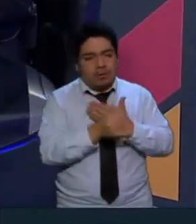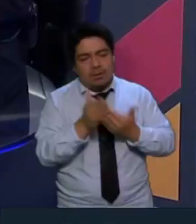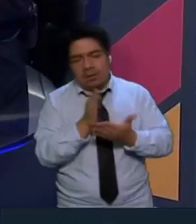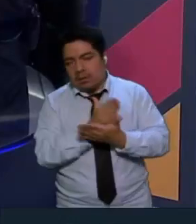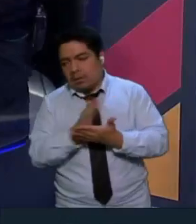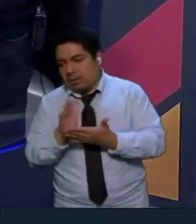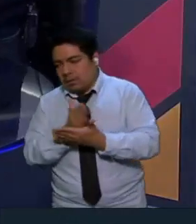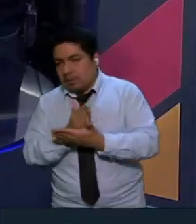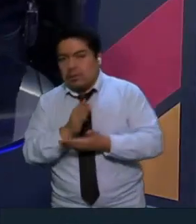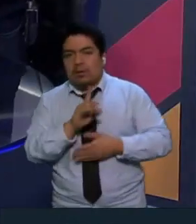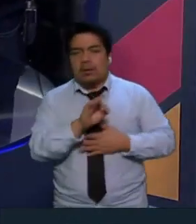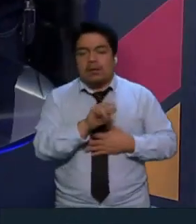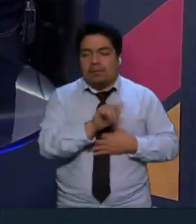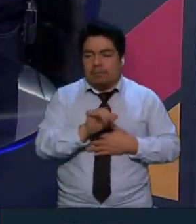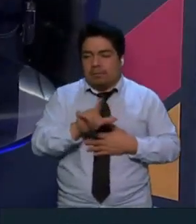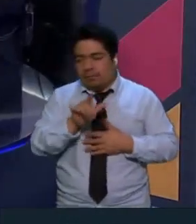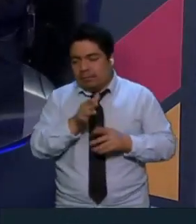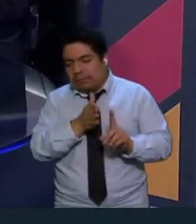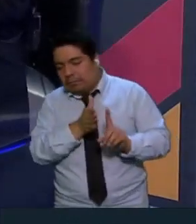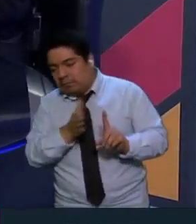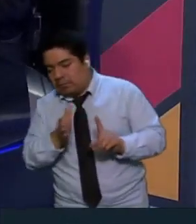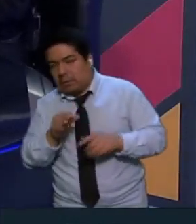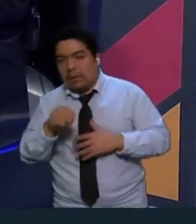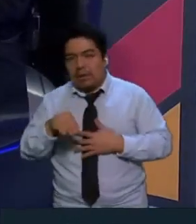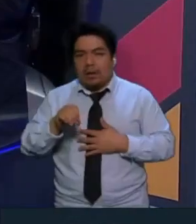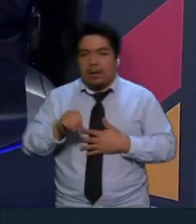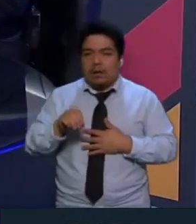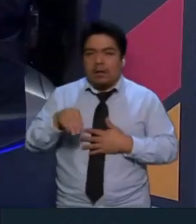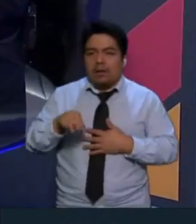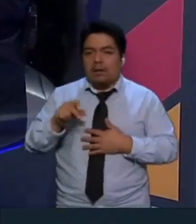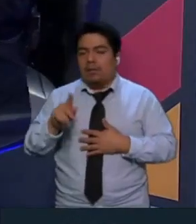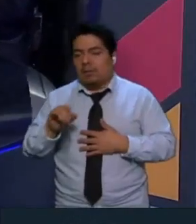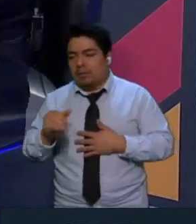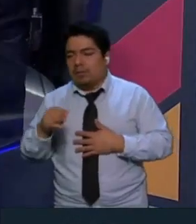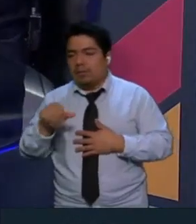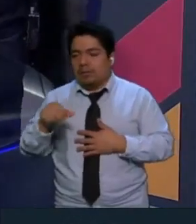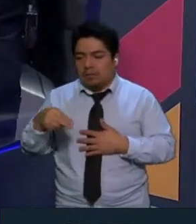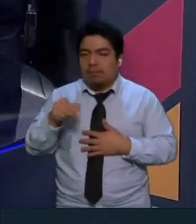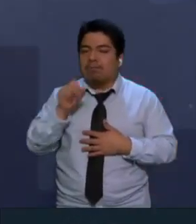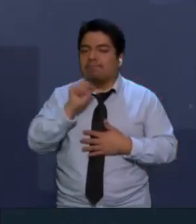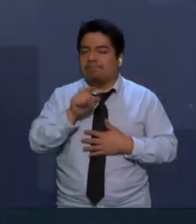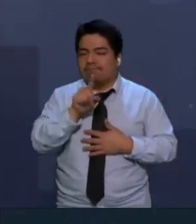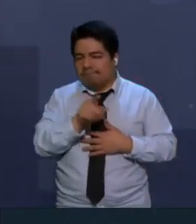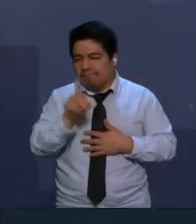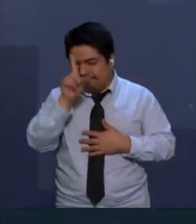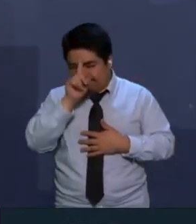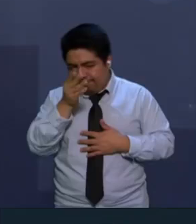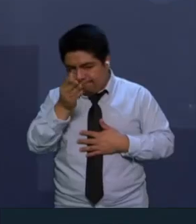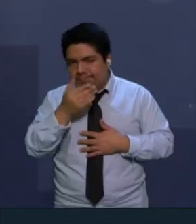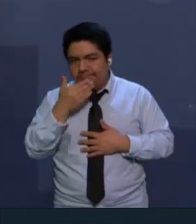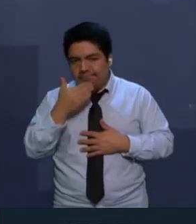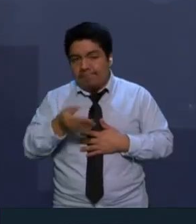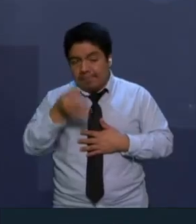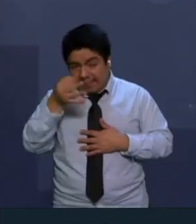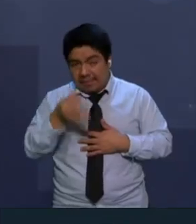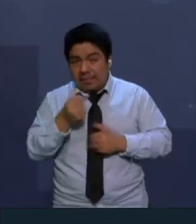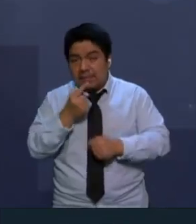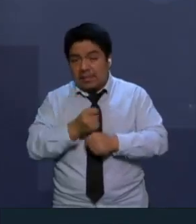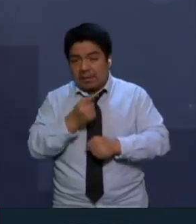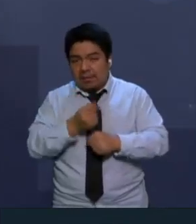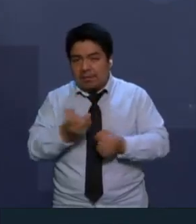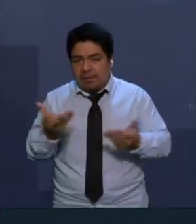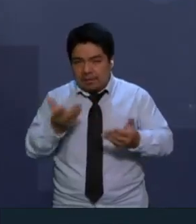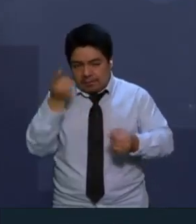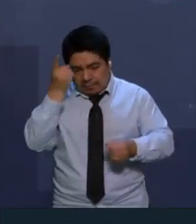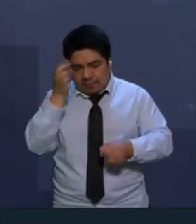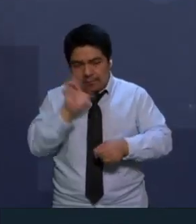por ejemplo de Dave Patel y saliéndome un poquito, ¿ya viste Monkey Man? No lo he visto. Una gran película, se las recomiendo, también en casa se las recomiendo. Es la primera película que produjo y que